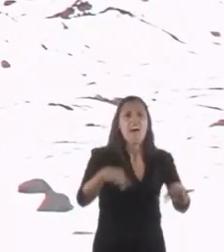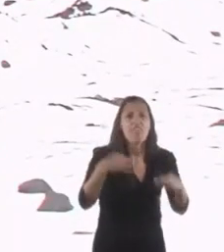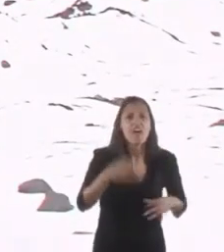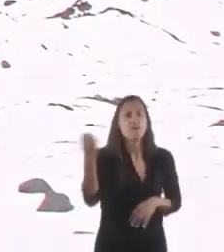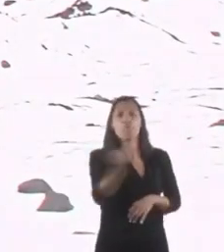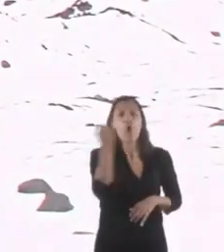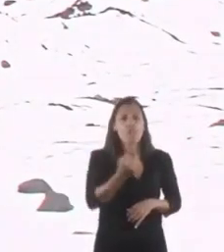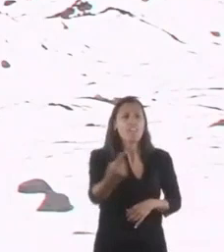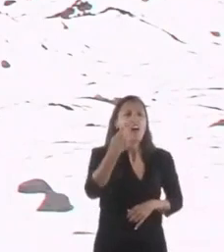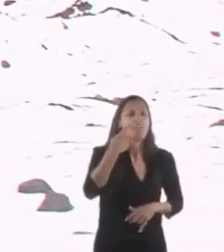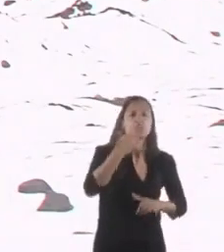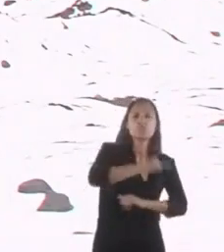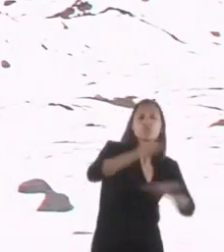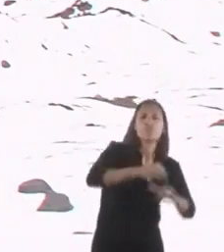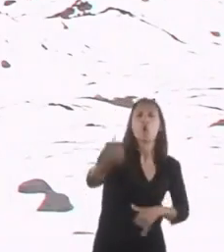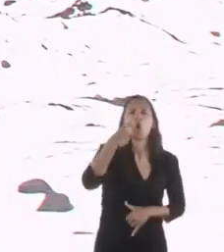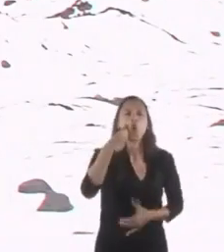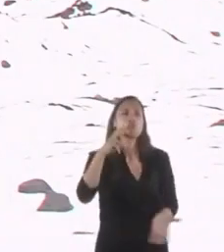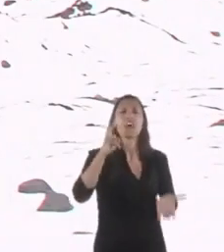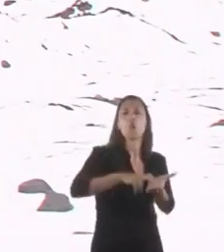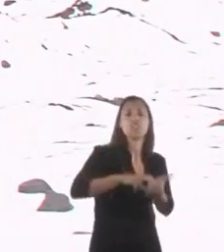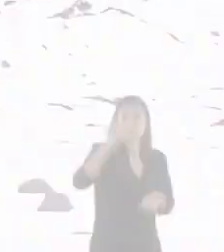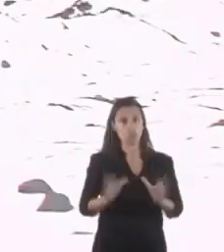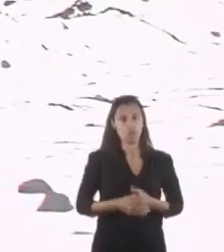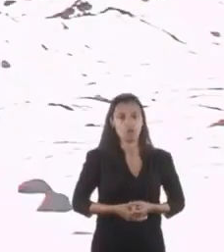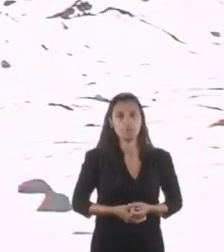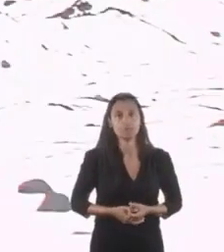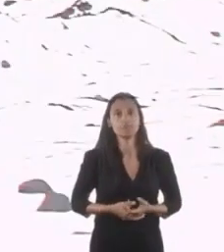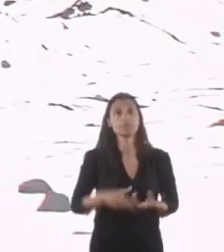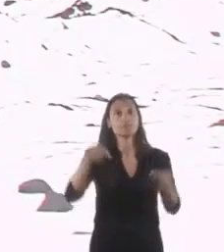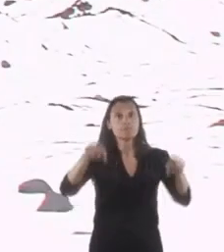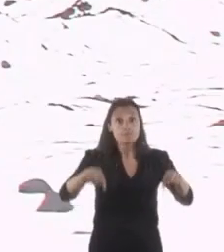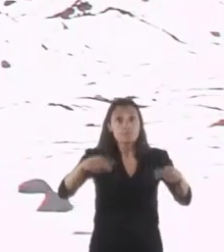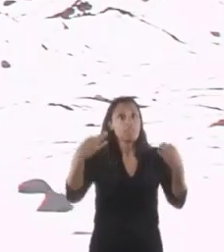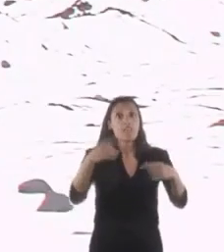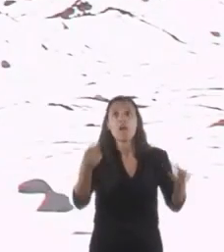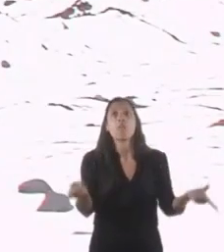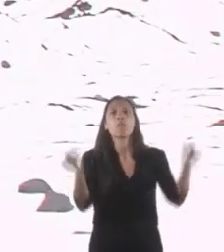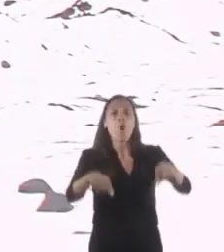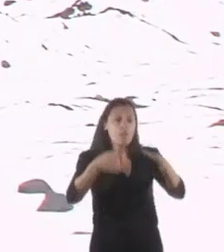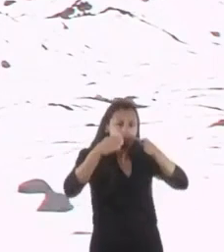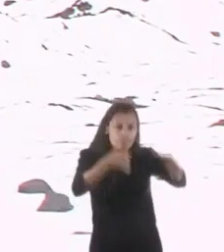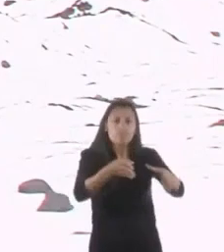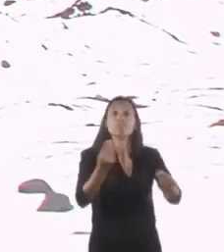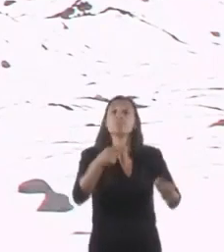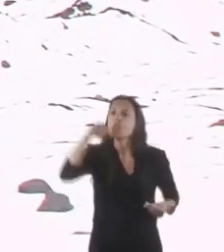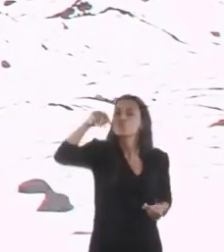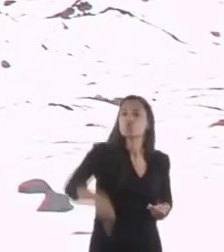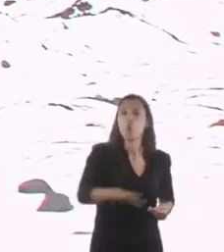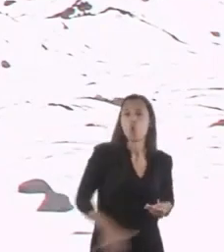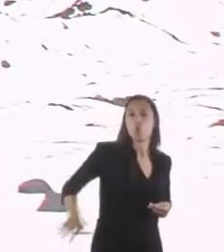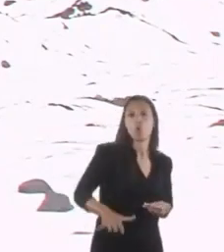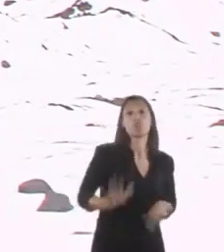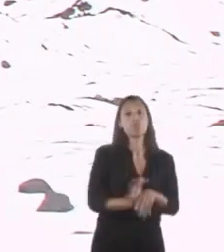importar conocer las noticias de nuestra Antártida. Es hora de volver a poner la vista en el sur.